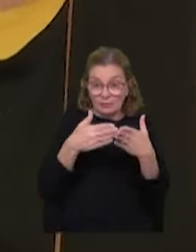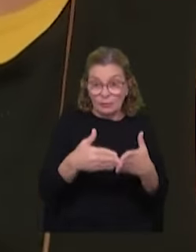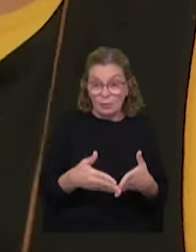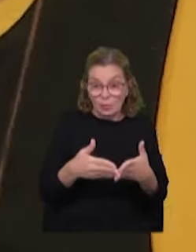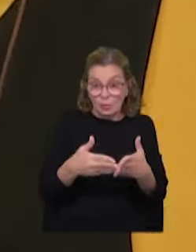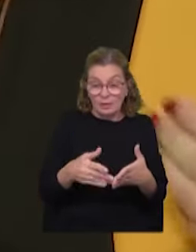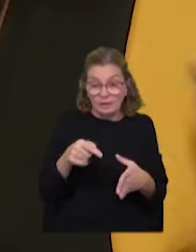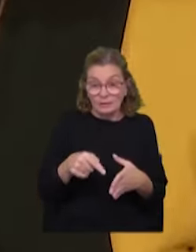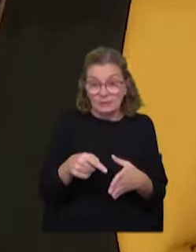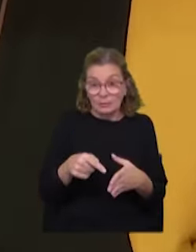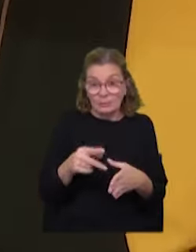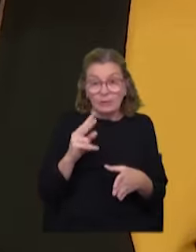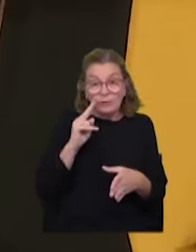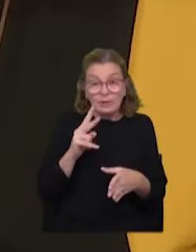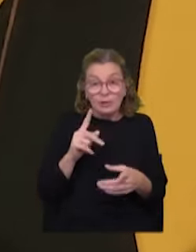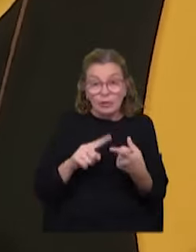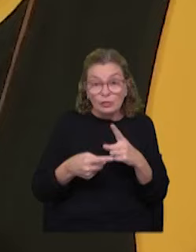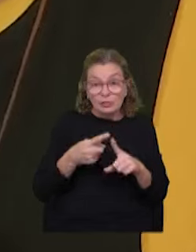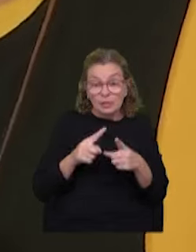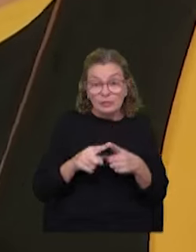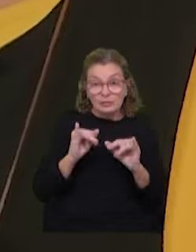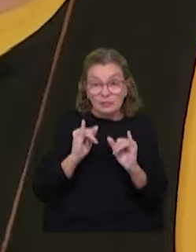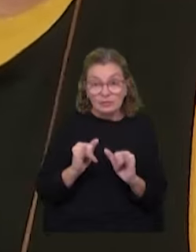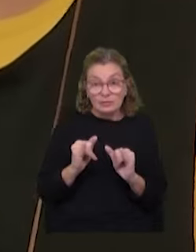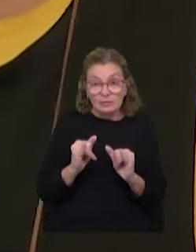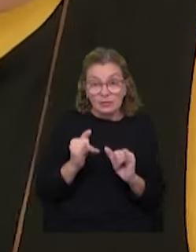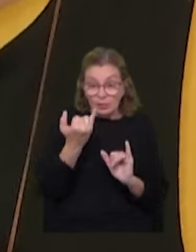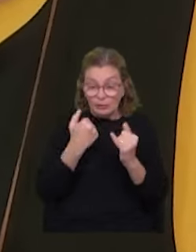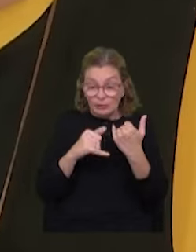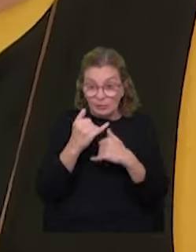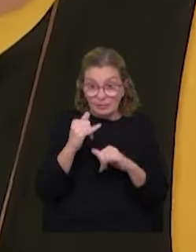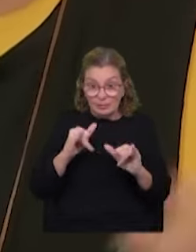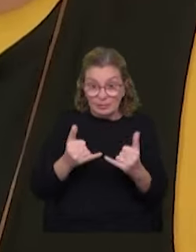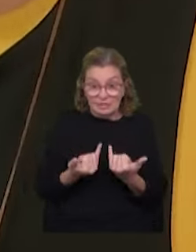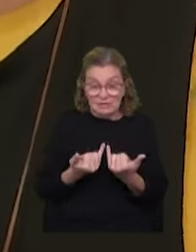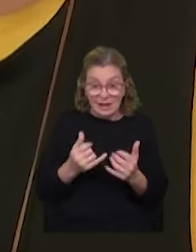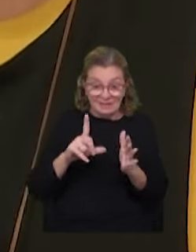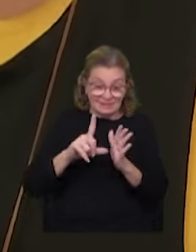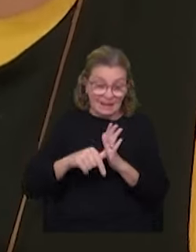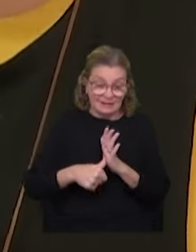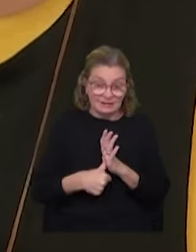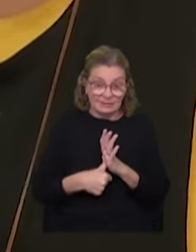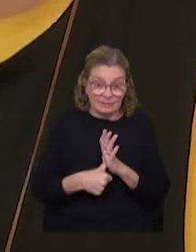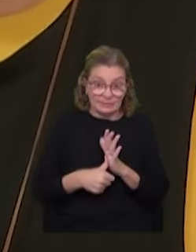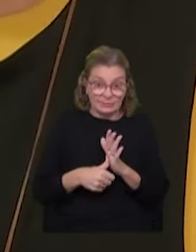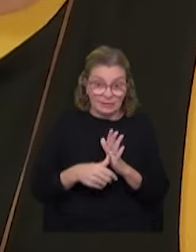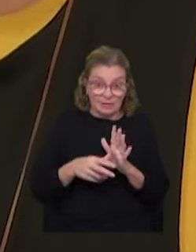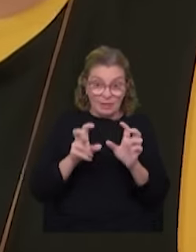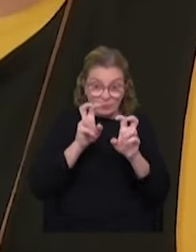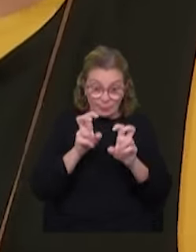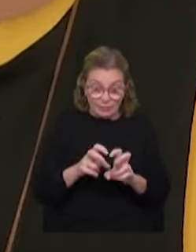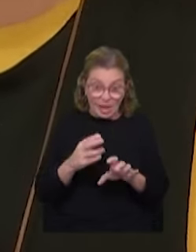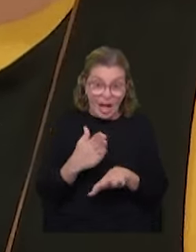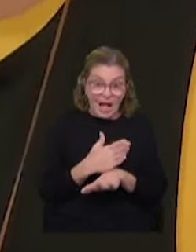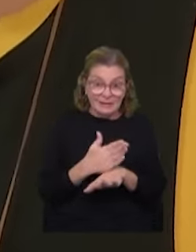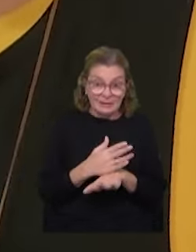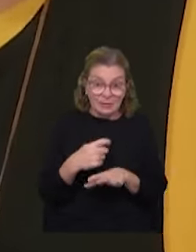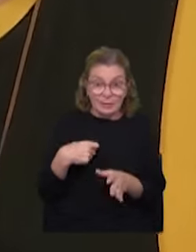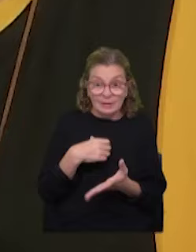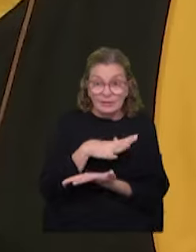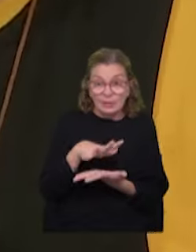este cuando tomamos contacto efectivamente con con la información ya era era tarde si no hubiéramos averiguado mucho antes pero se da la